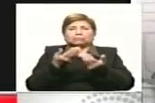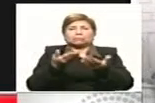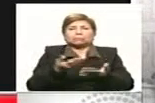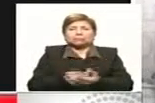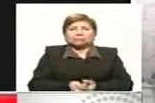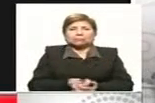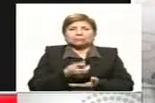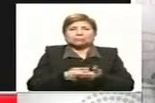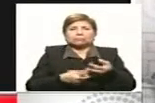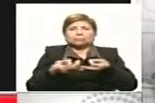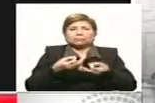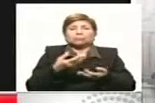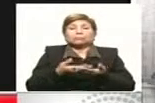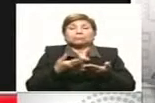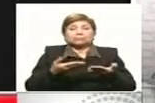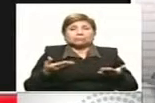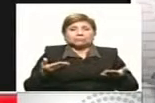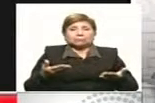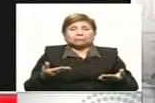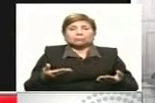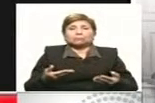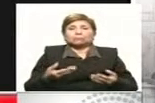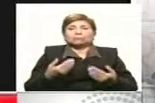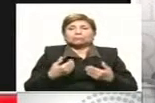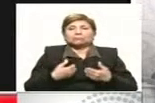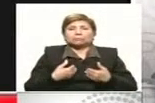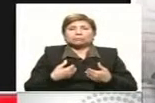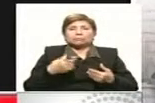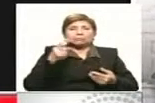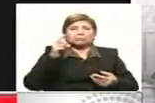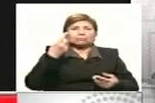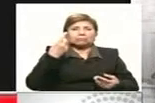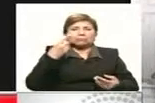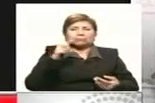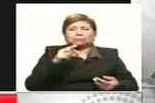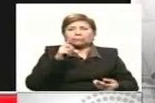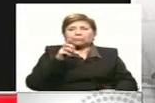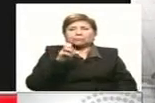presupuestos. Como recursos ordinarios tenemos